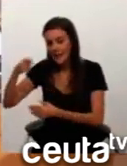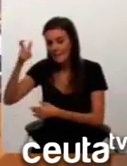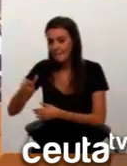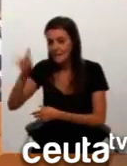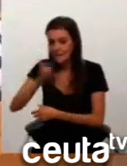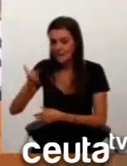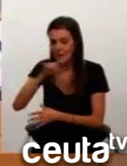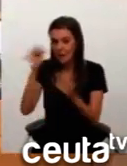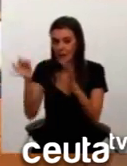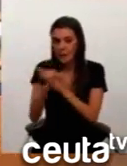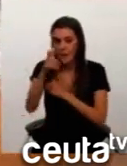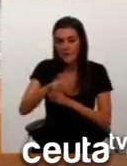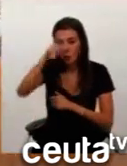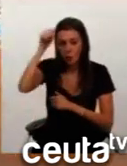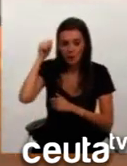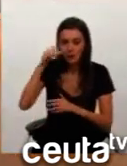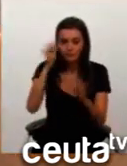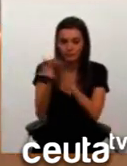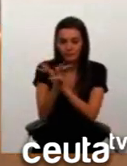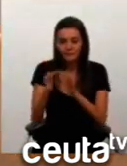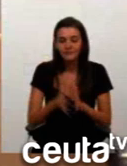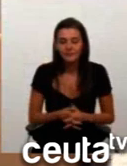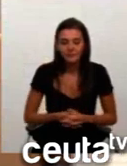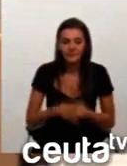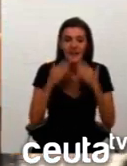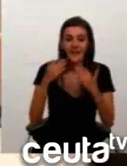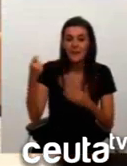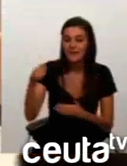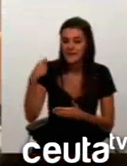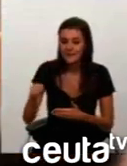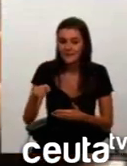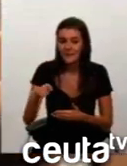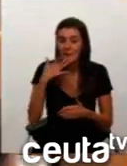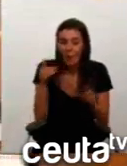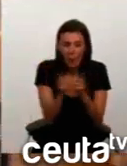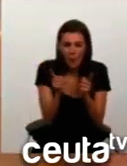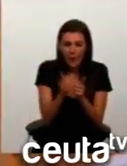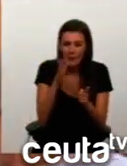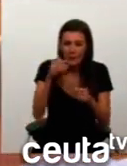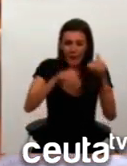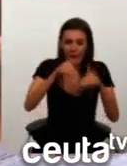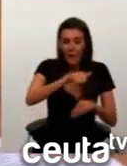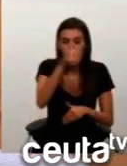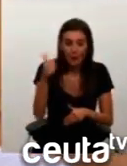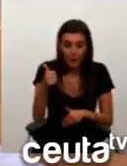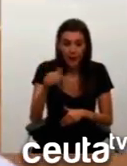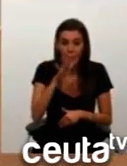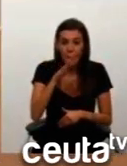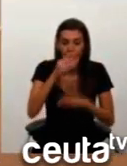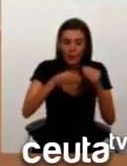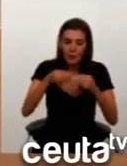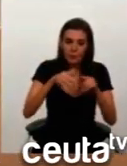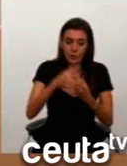Chandiramani. Señor Gutiérrez, tiene usted la palabra. Gracias, presidente. Muy breve. Nosotros vamos a votar a favor y lo hacemos porque somos